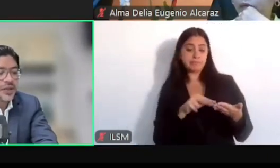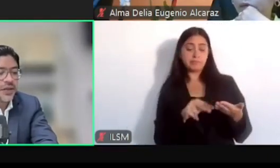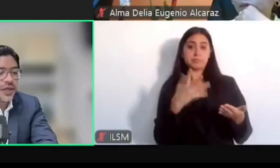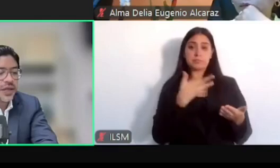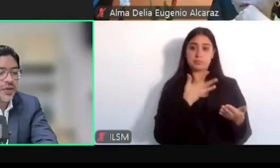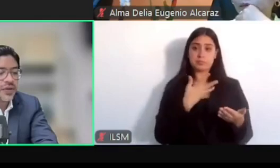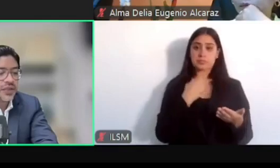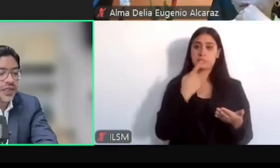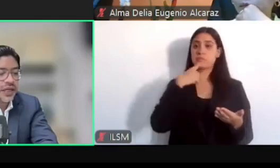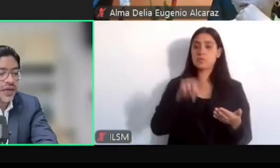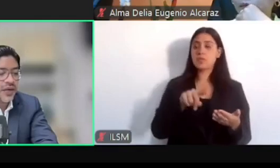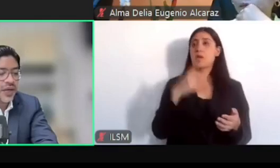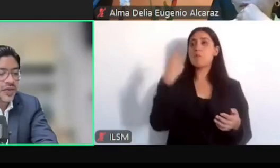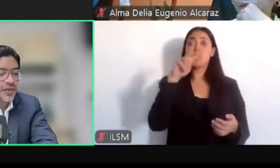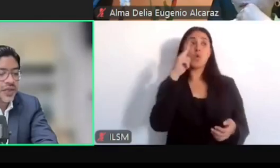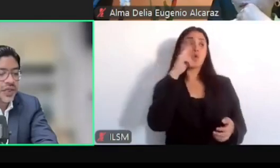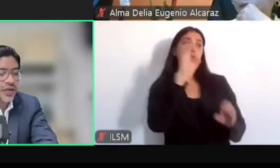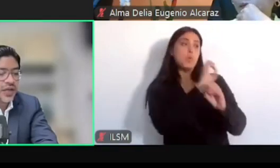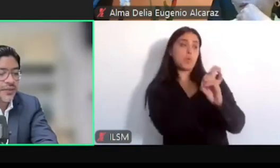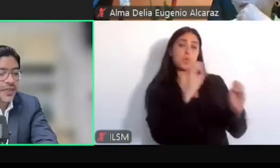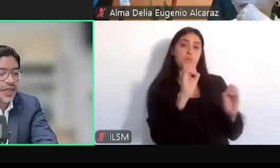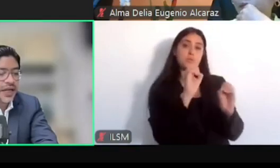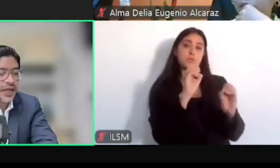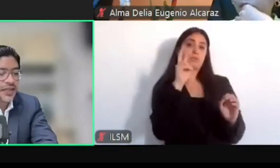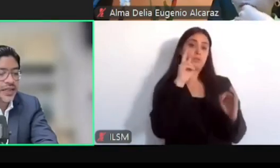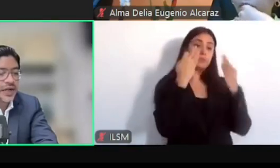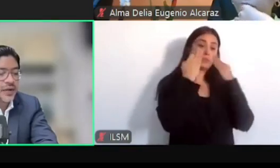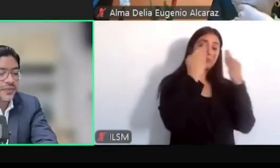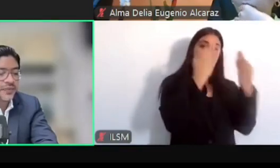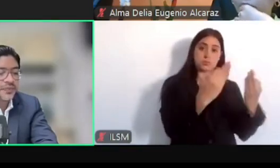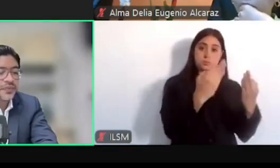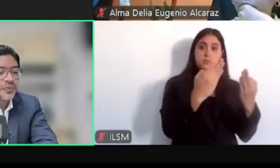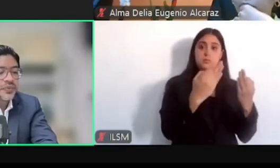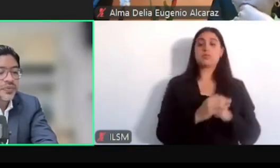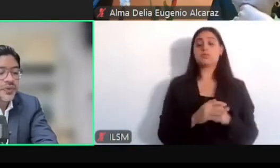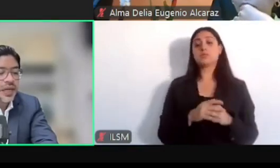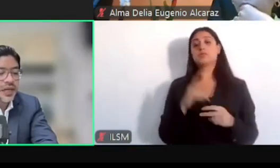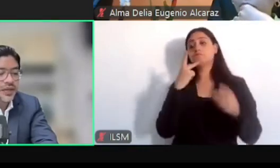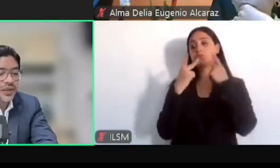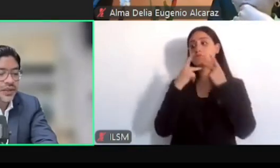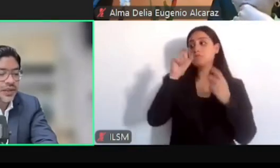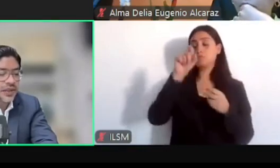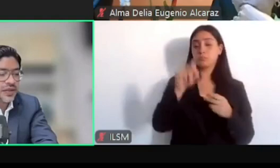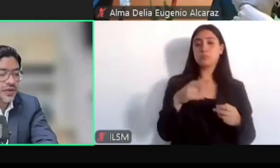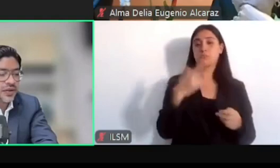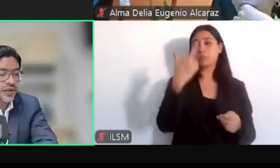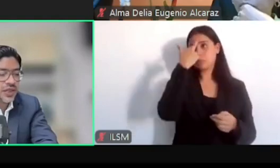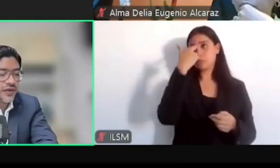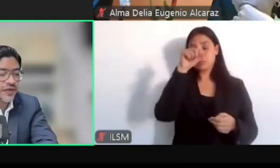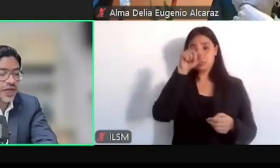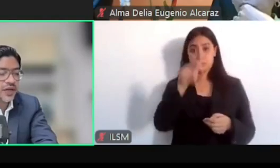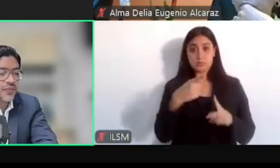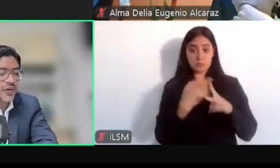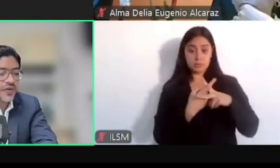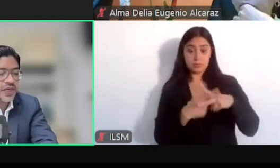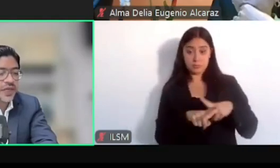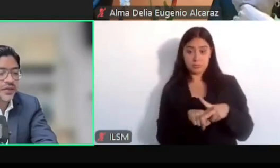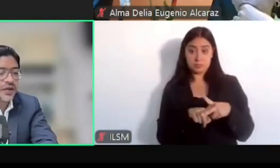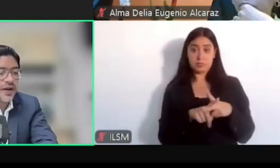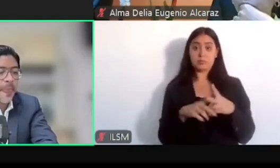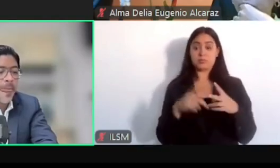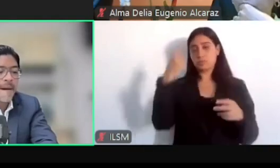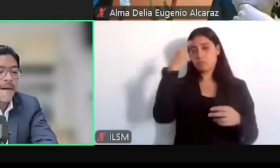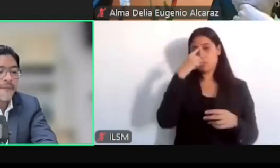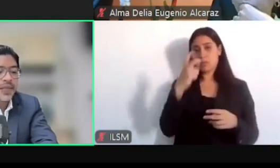que se observe que le Conste que ello haya sucedido de la manera en la que se narró en razón de ese indicio Y de lo certificado por oficial